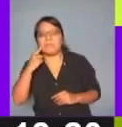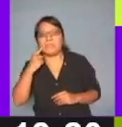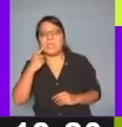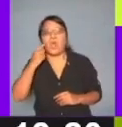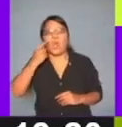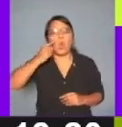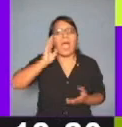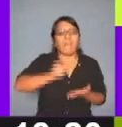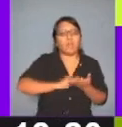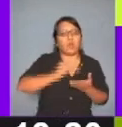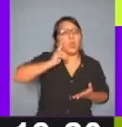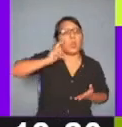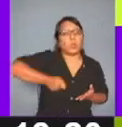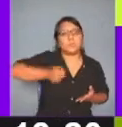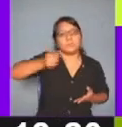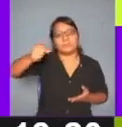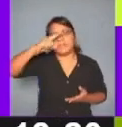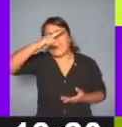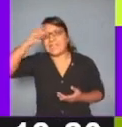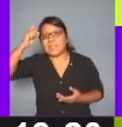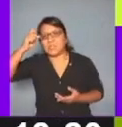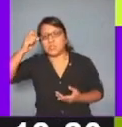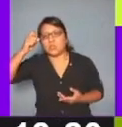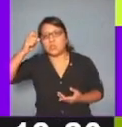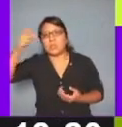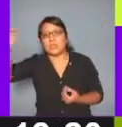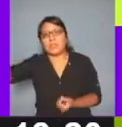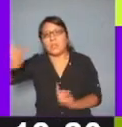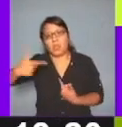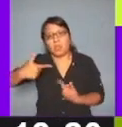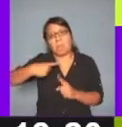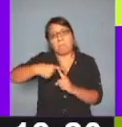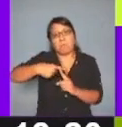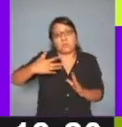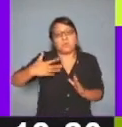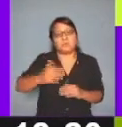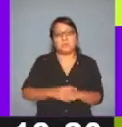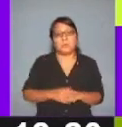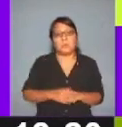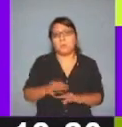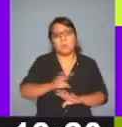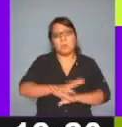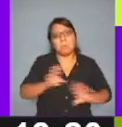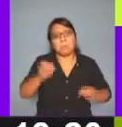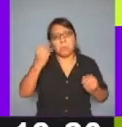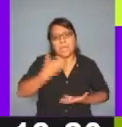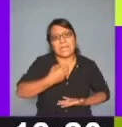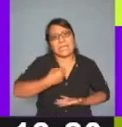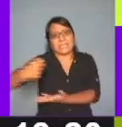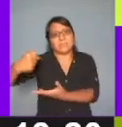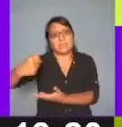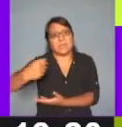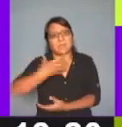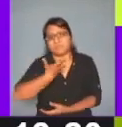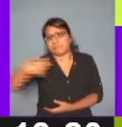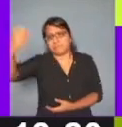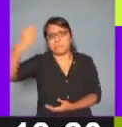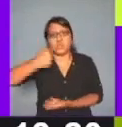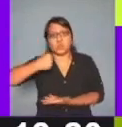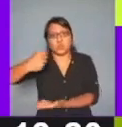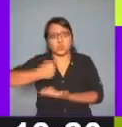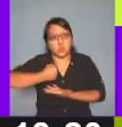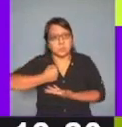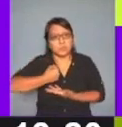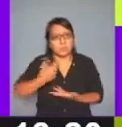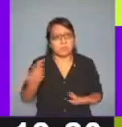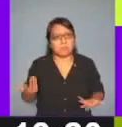este las medidas judiciales respecto de esta quita porque el subsido nacional estaba previsto